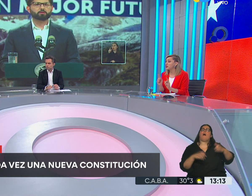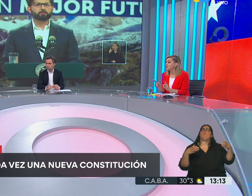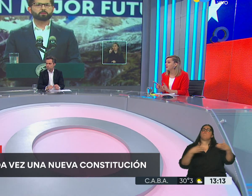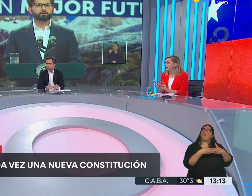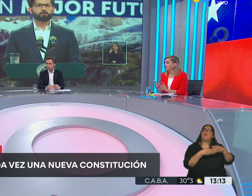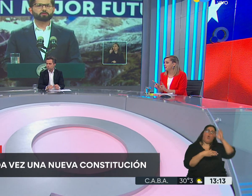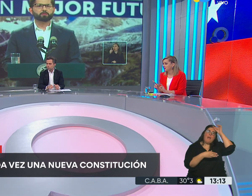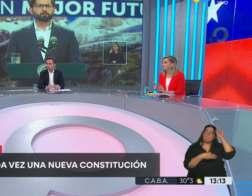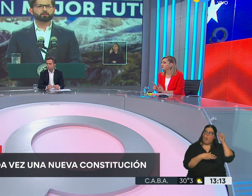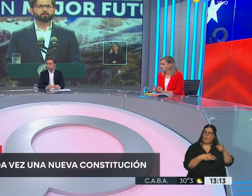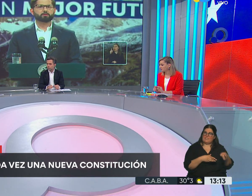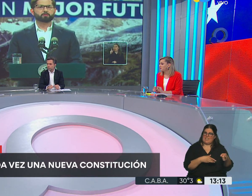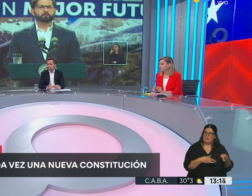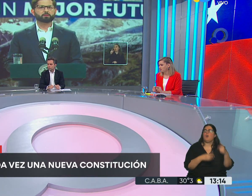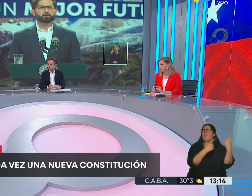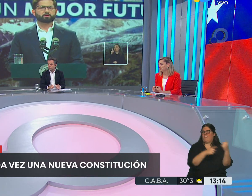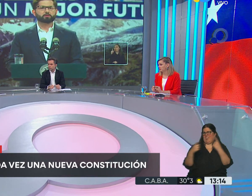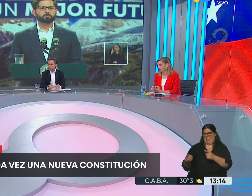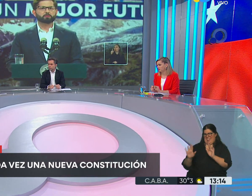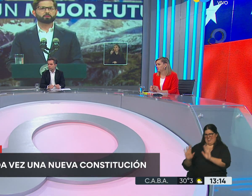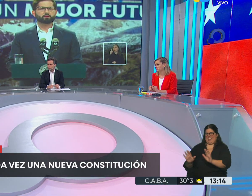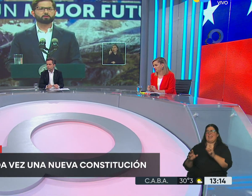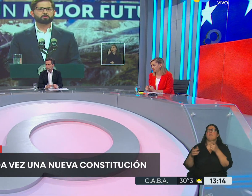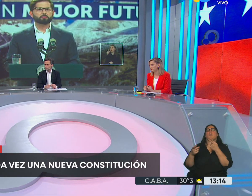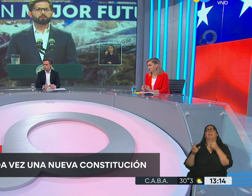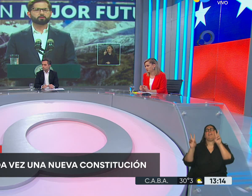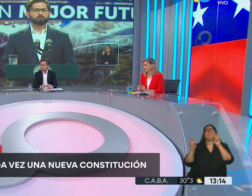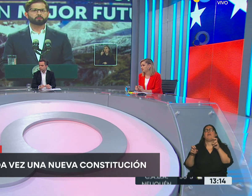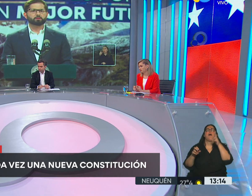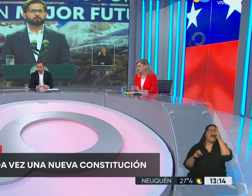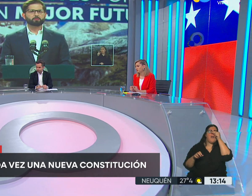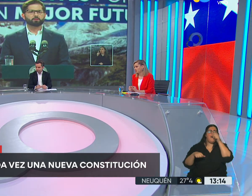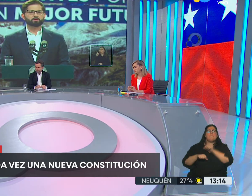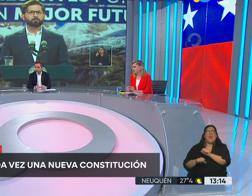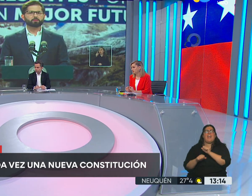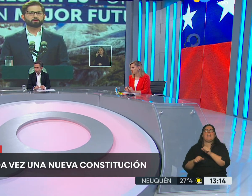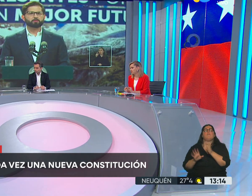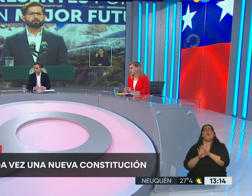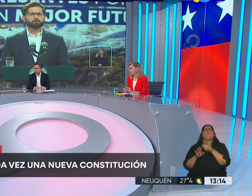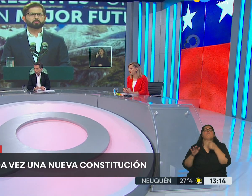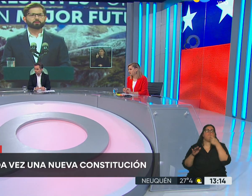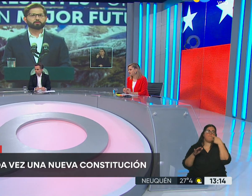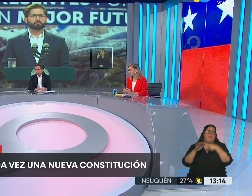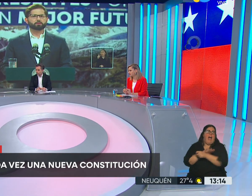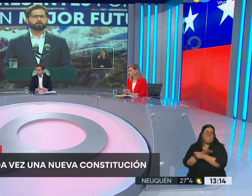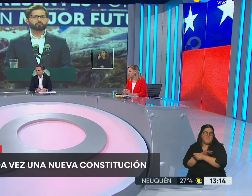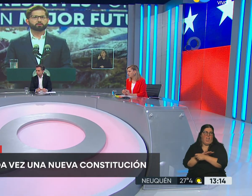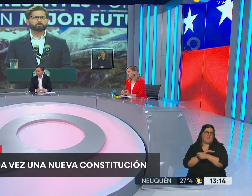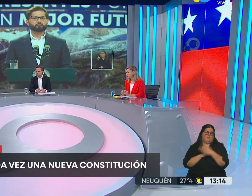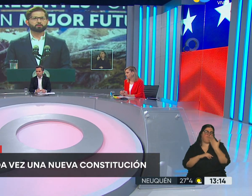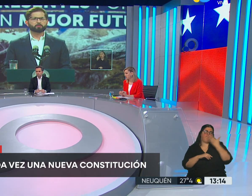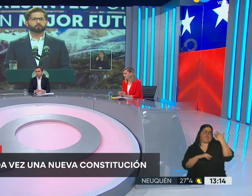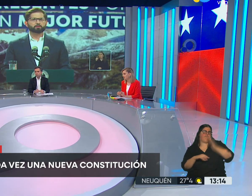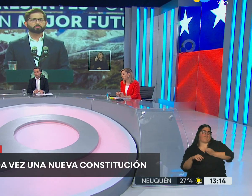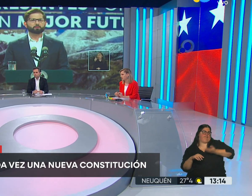Son dos Una cosas es el diferentes. sur y lo que tiene que ver, la maderera, un montón de al menos que denuncian ya mafias históricas, y que Boric sí había cambiado